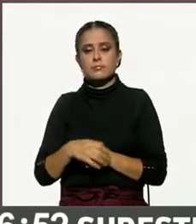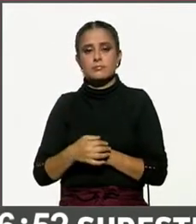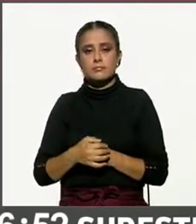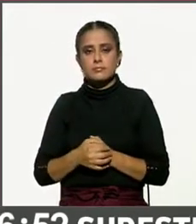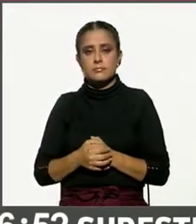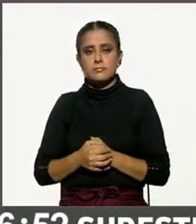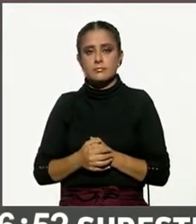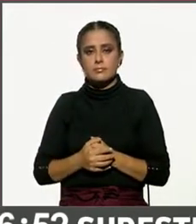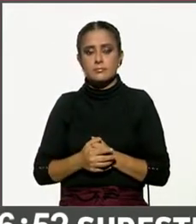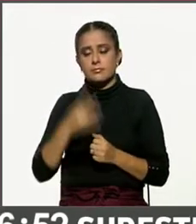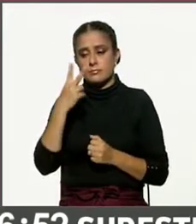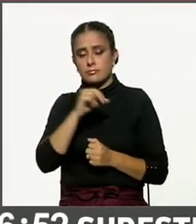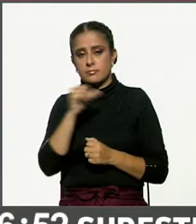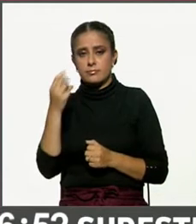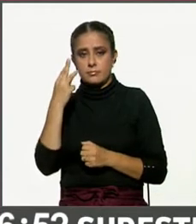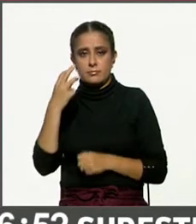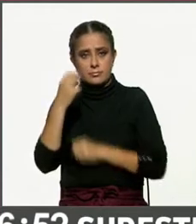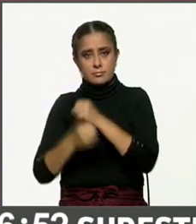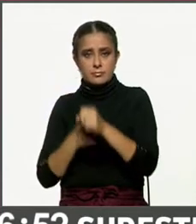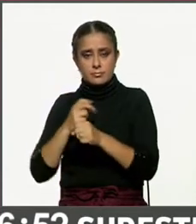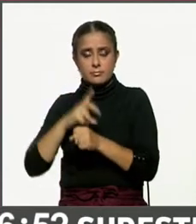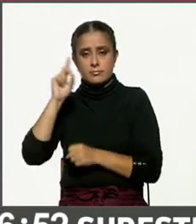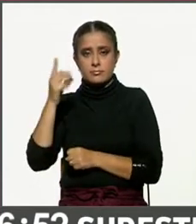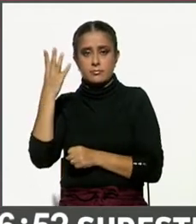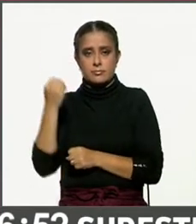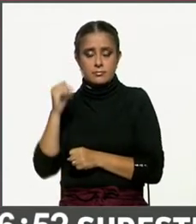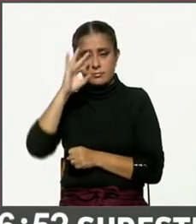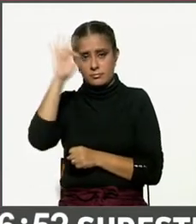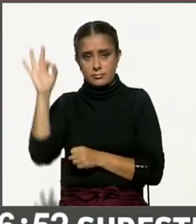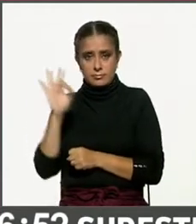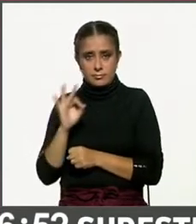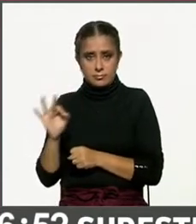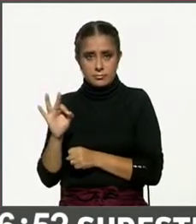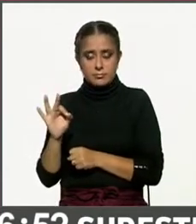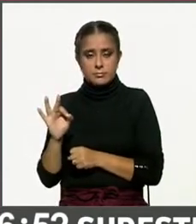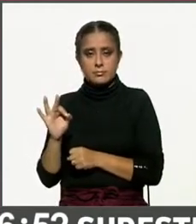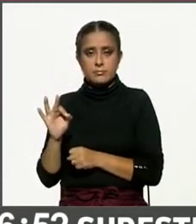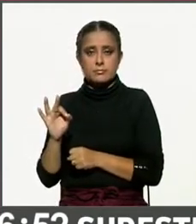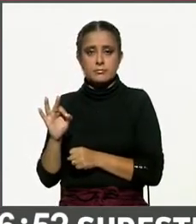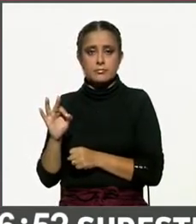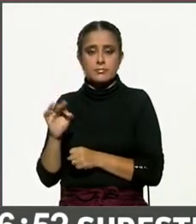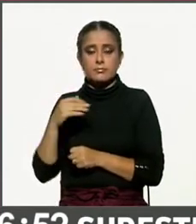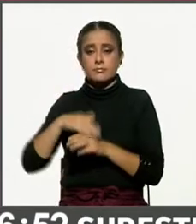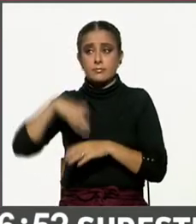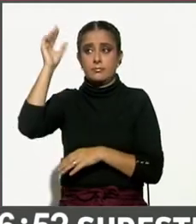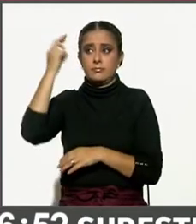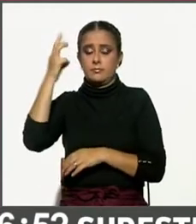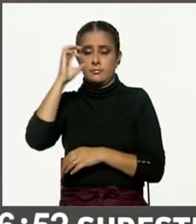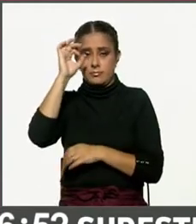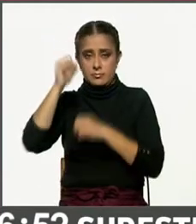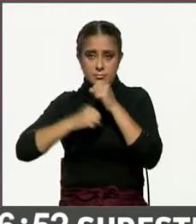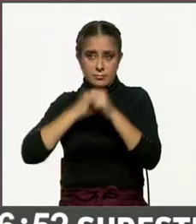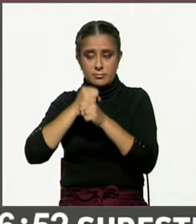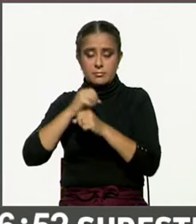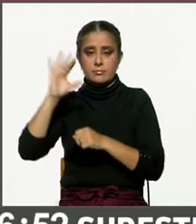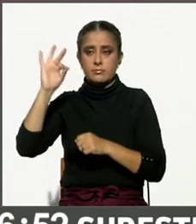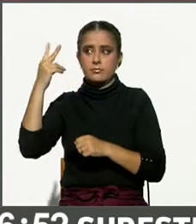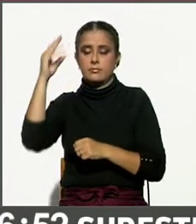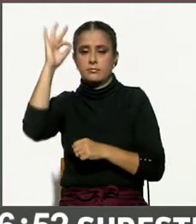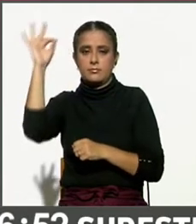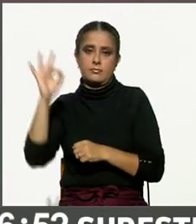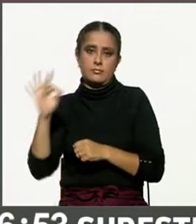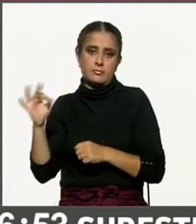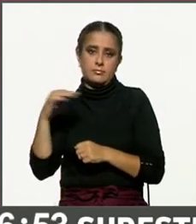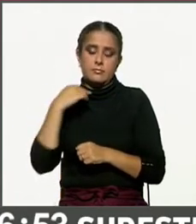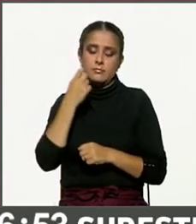2 a 3 años 39%, y en más de 3 años 42%. Es decir,